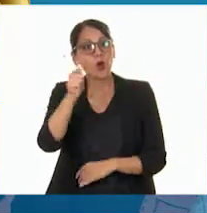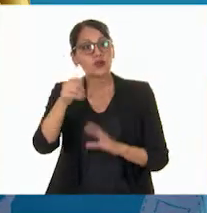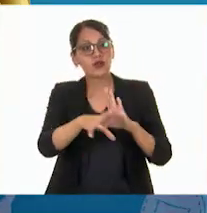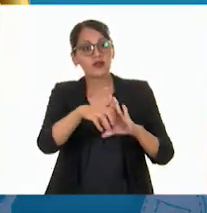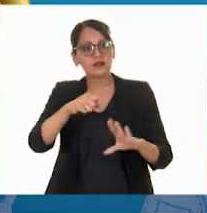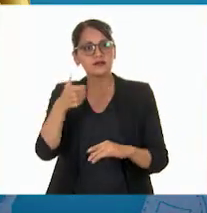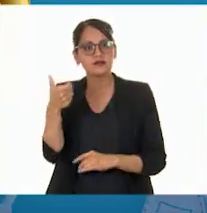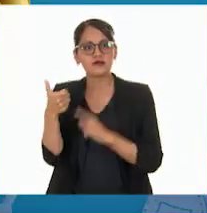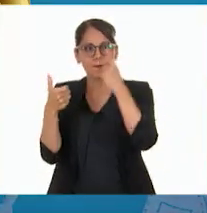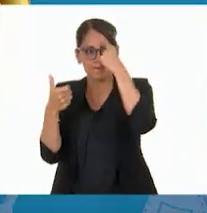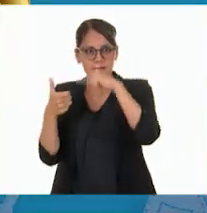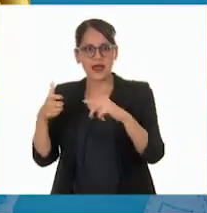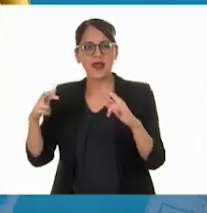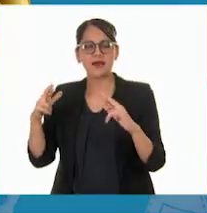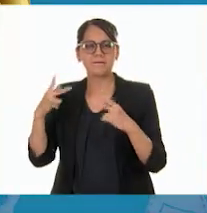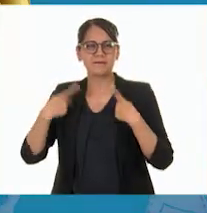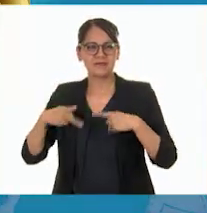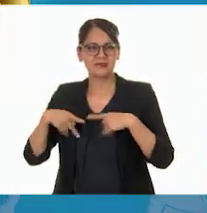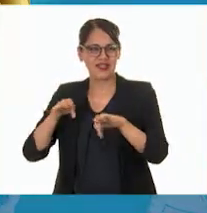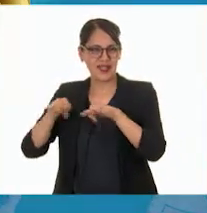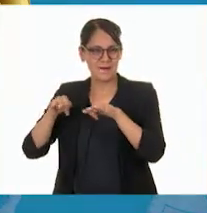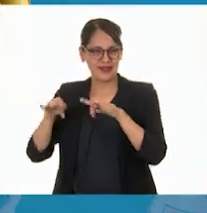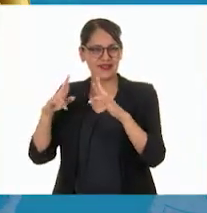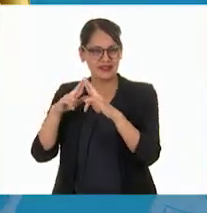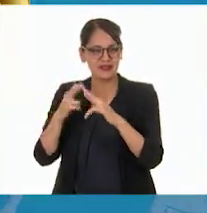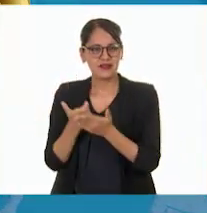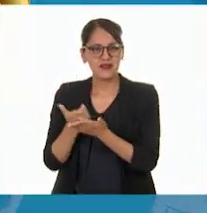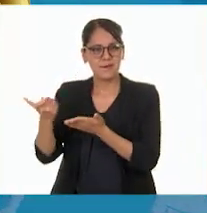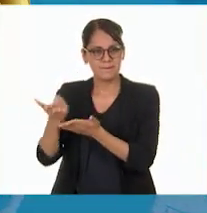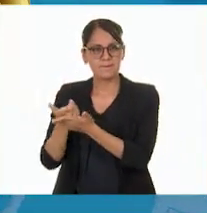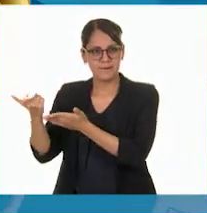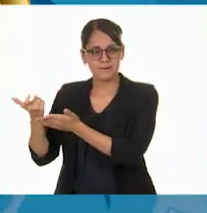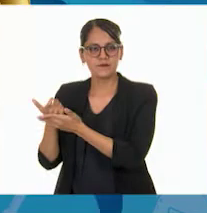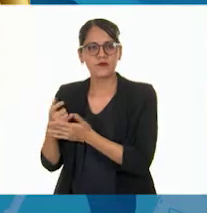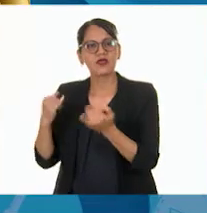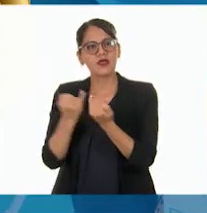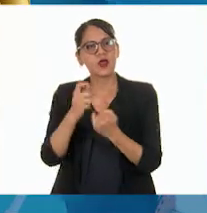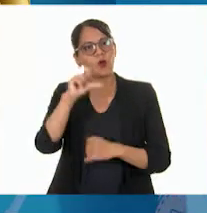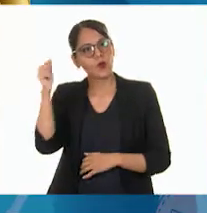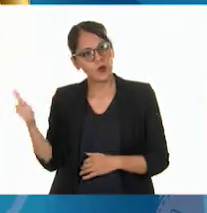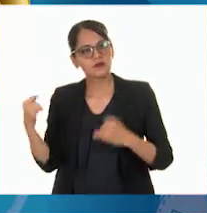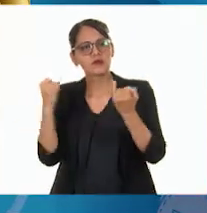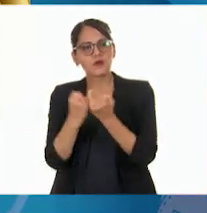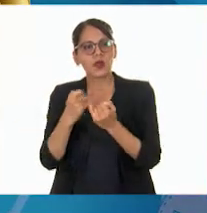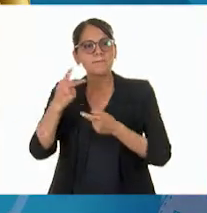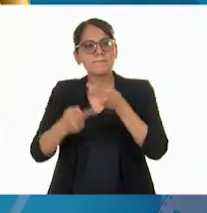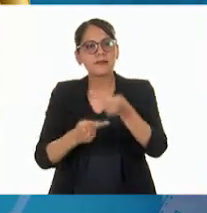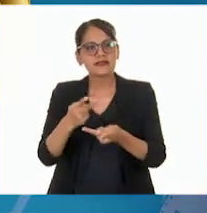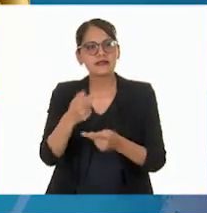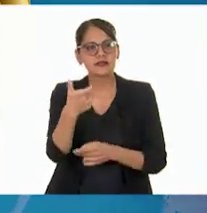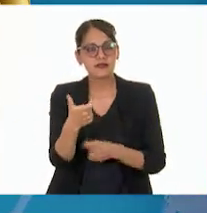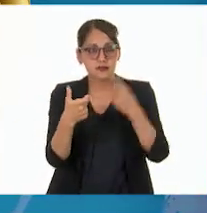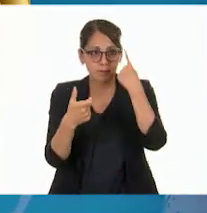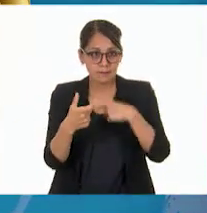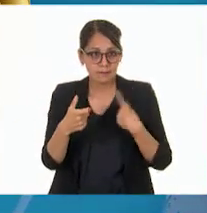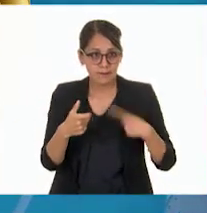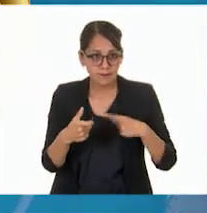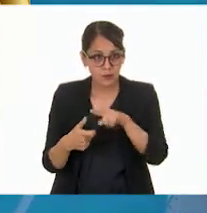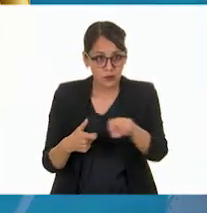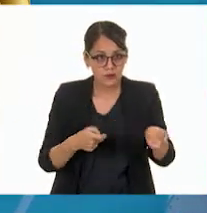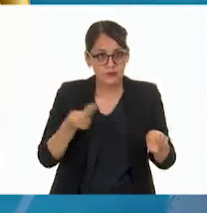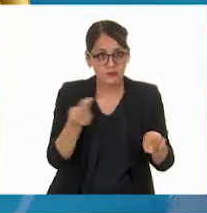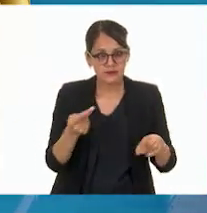para mantener a los religiosos y otra parte incluso sirvió para prestarle dinero a las personas cuando lo